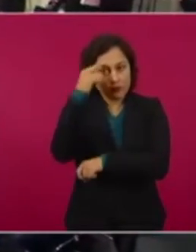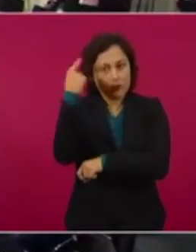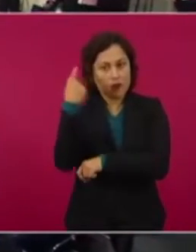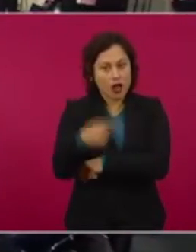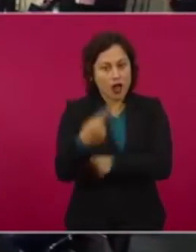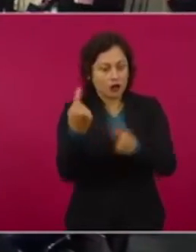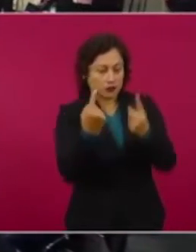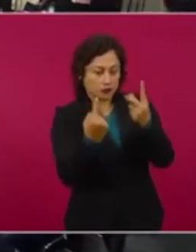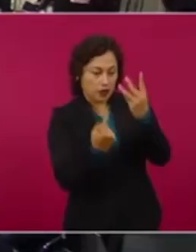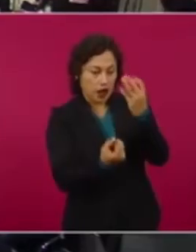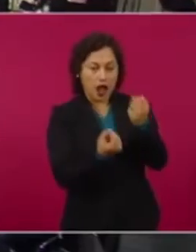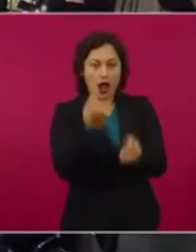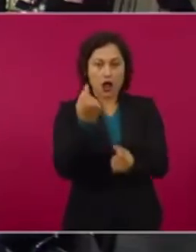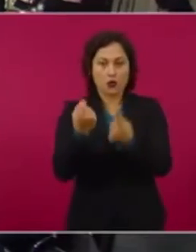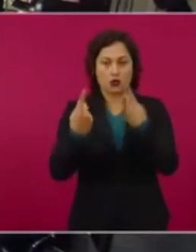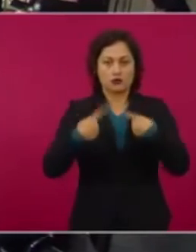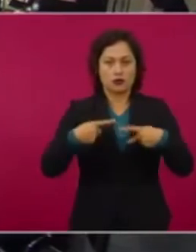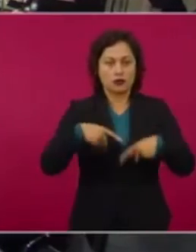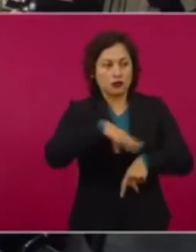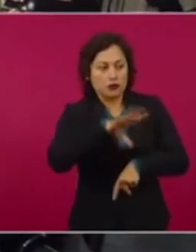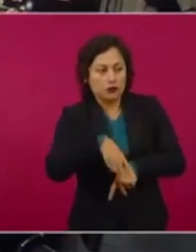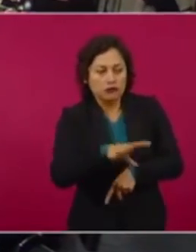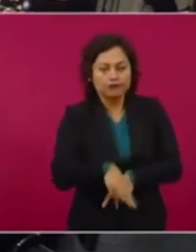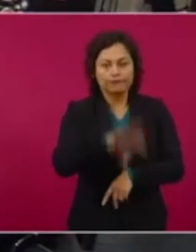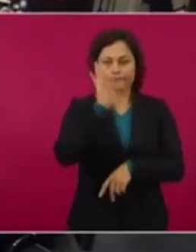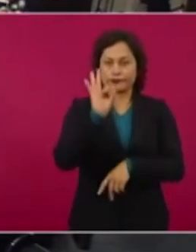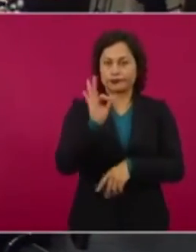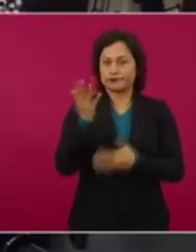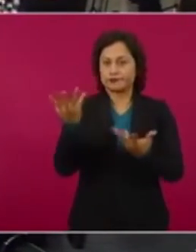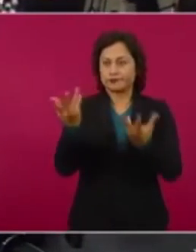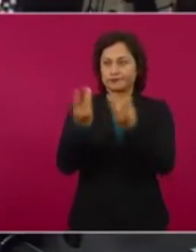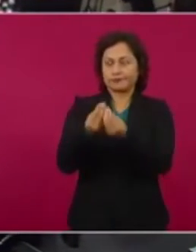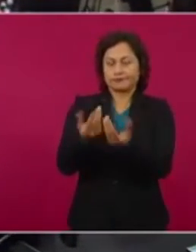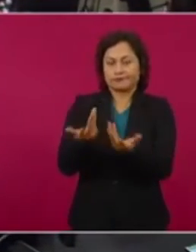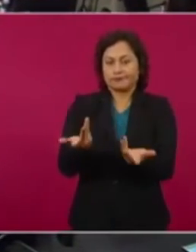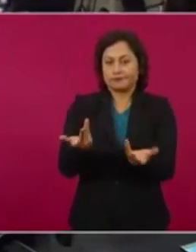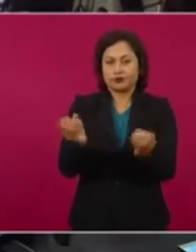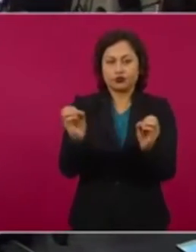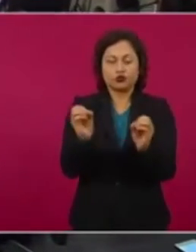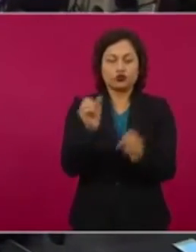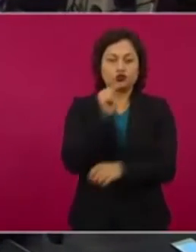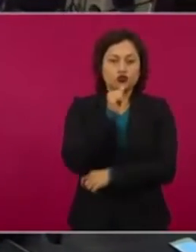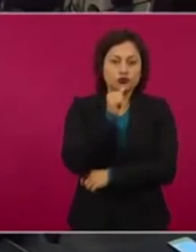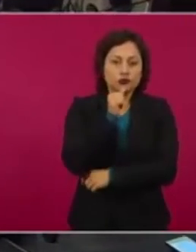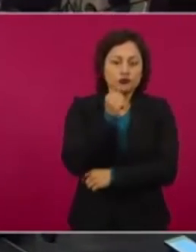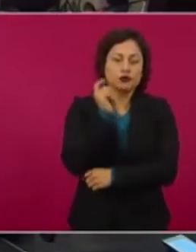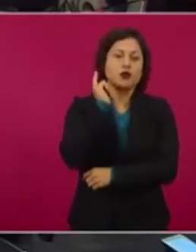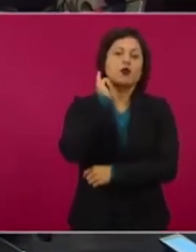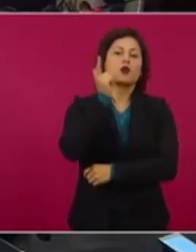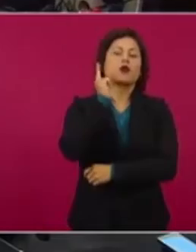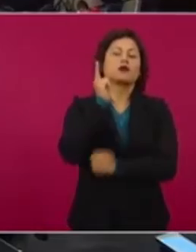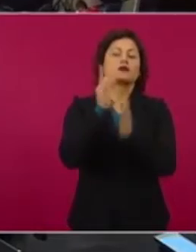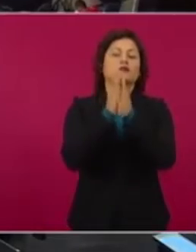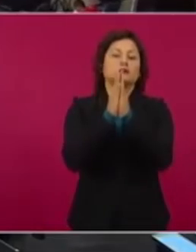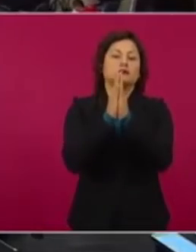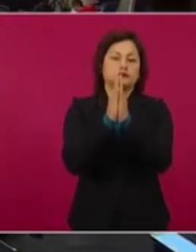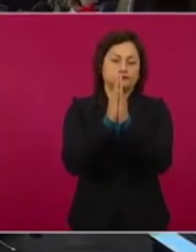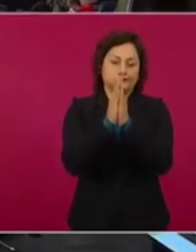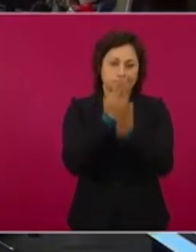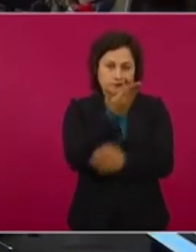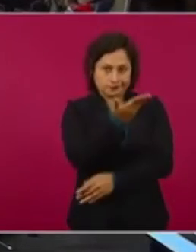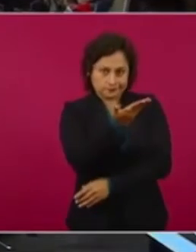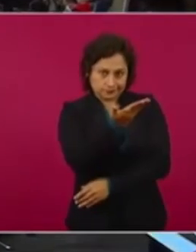rojas y de Interpol. Y bueno, ojalá se pueda concretar con su